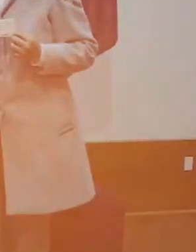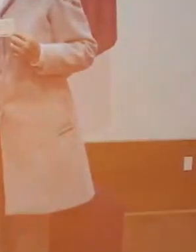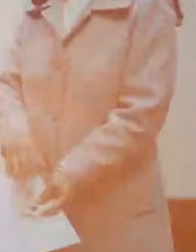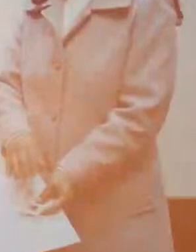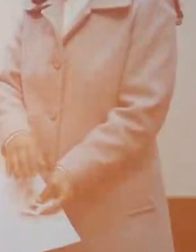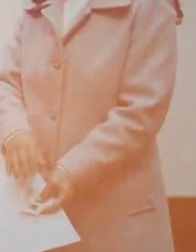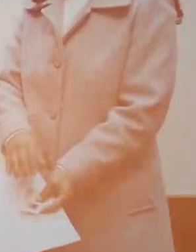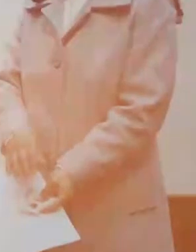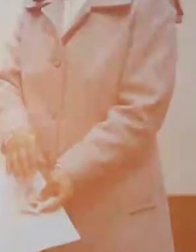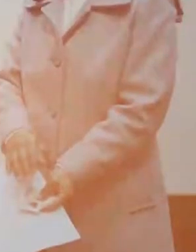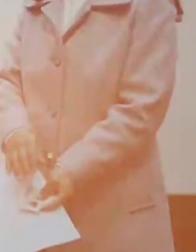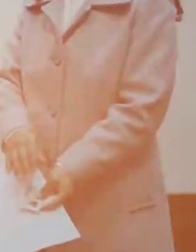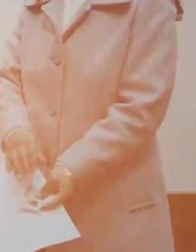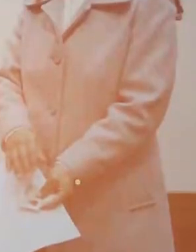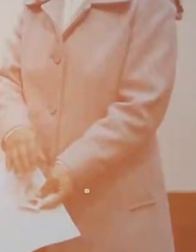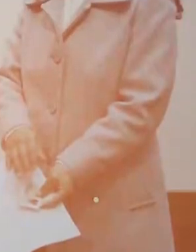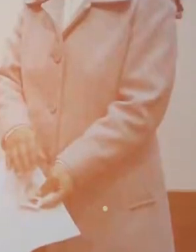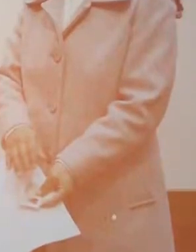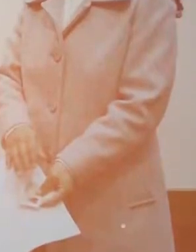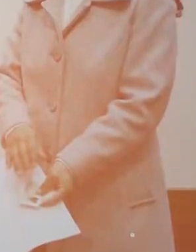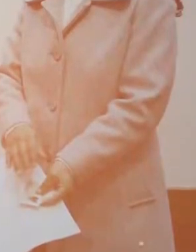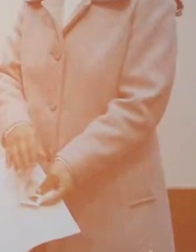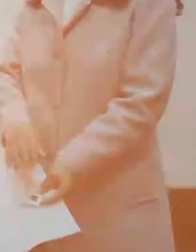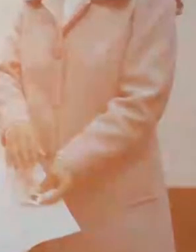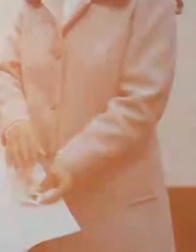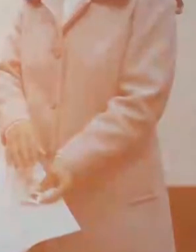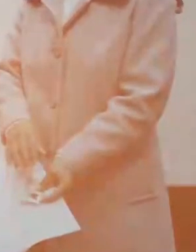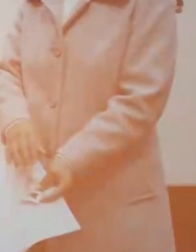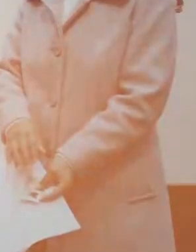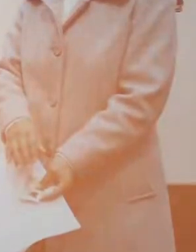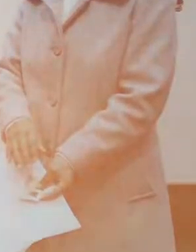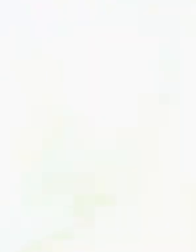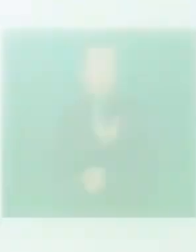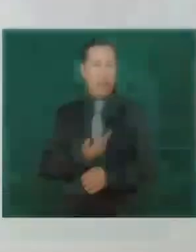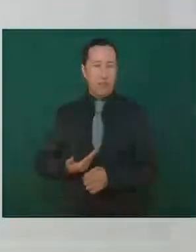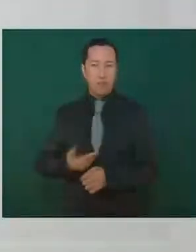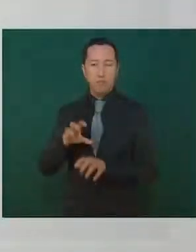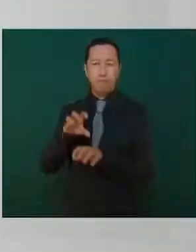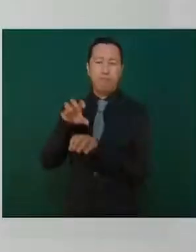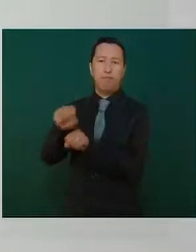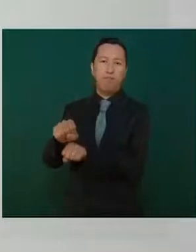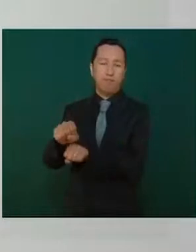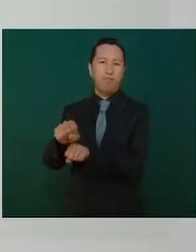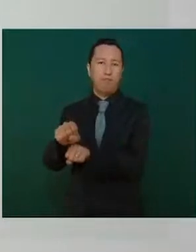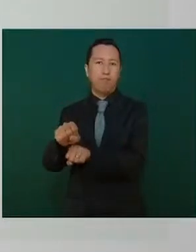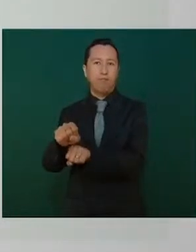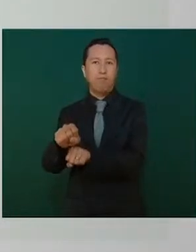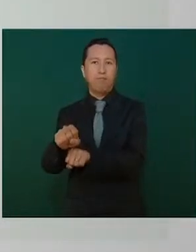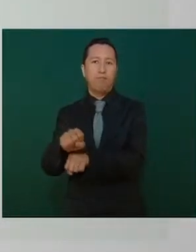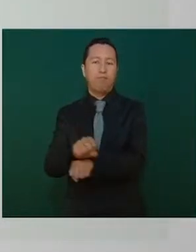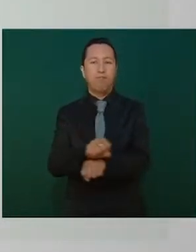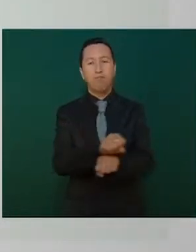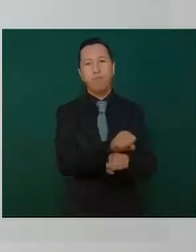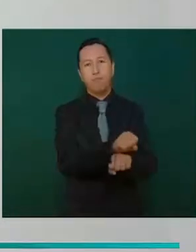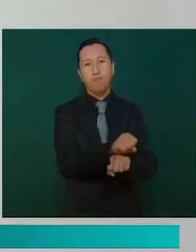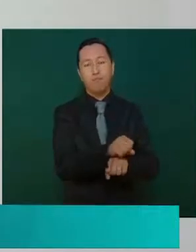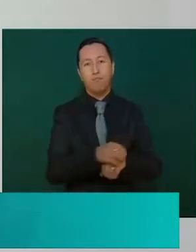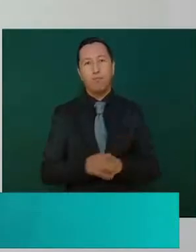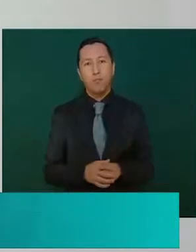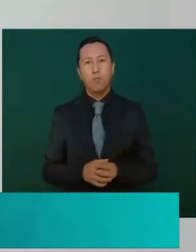Lilia Paredes, y sus dos hijos, Arnold y Alondra Castillo. Su familia